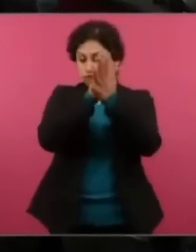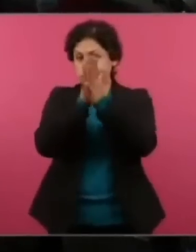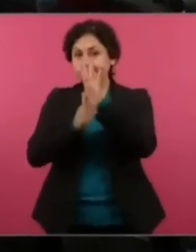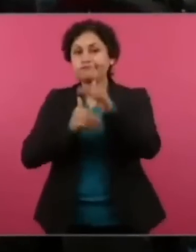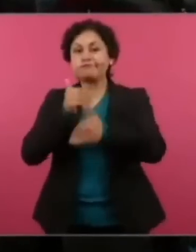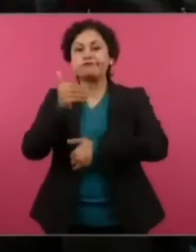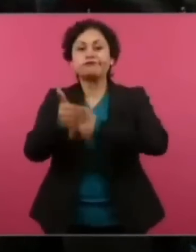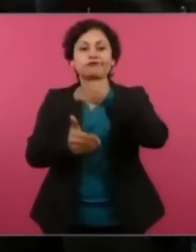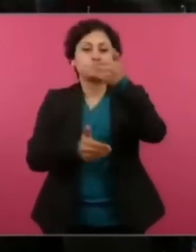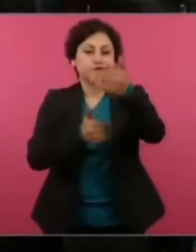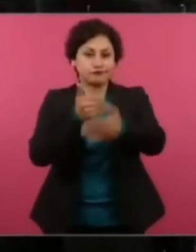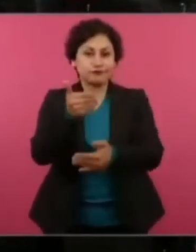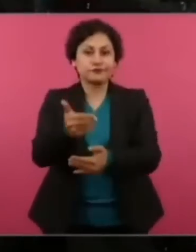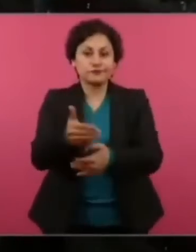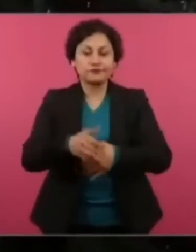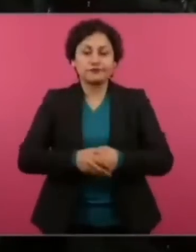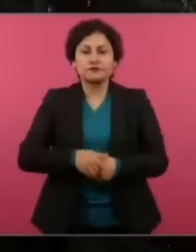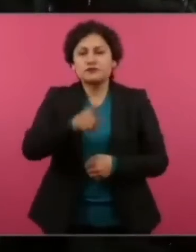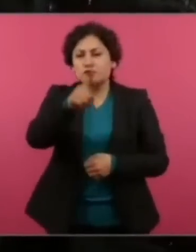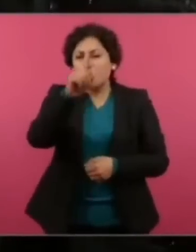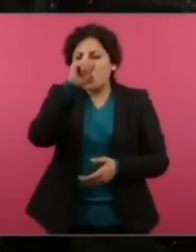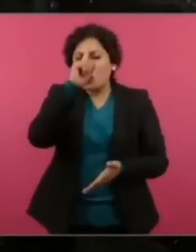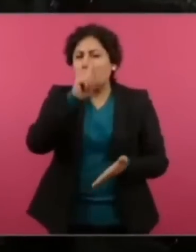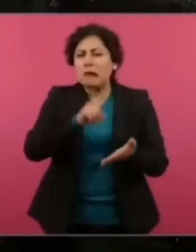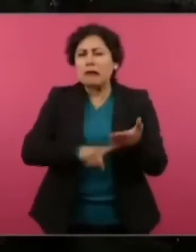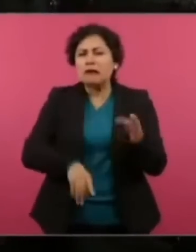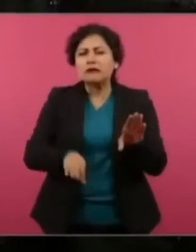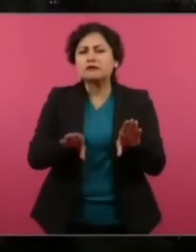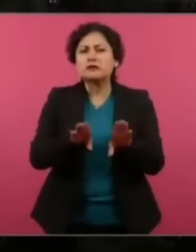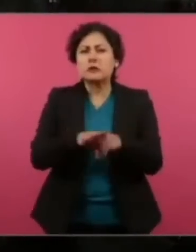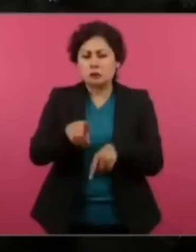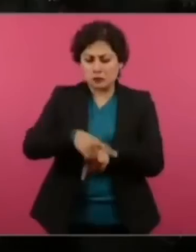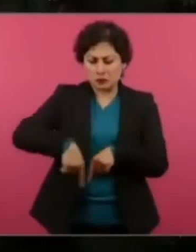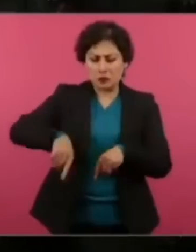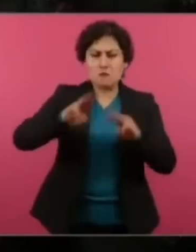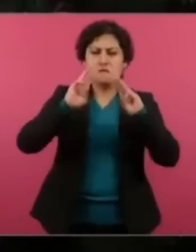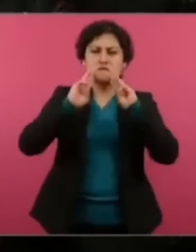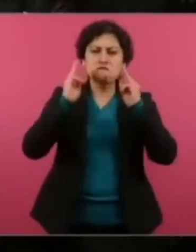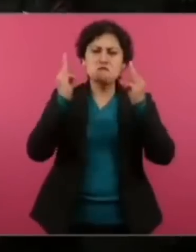¿Cómo enfrentamos a una mafia de poder si no es con el pueblo?